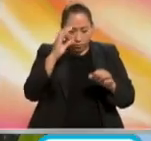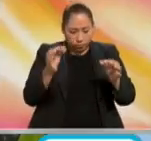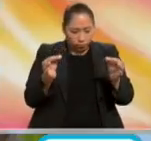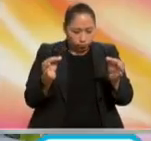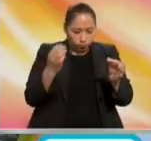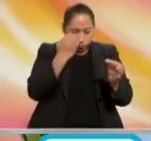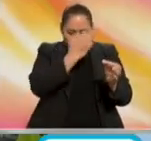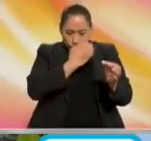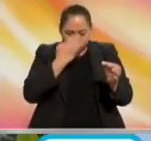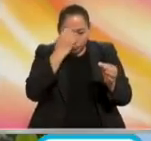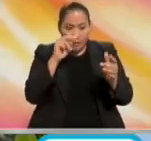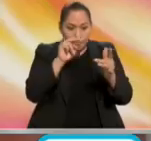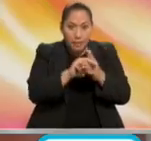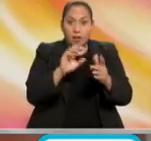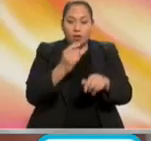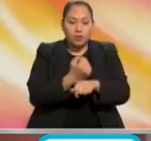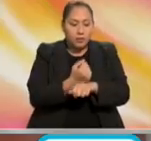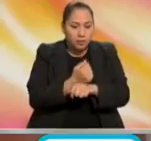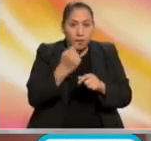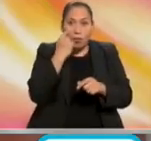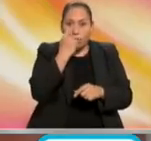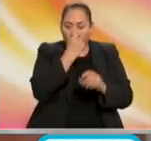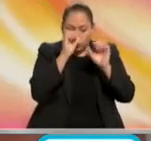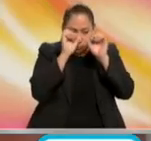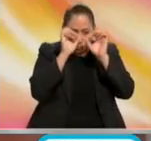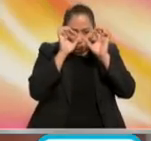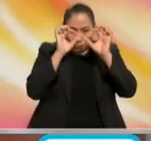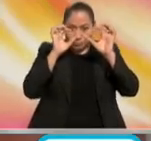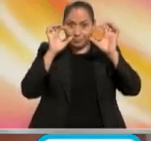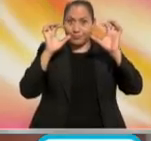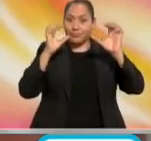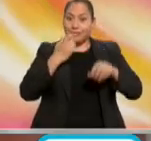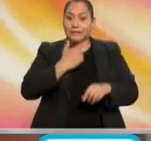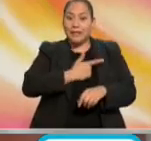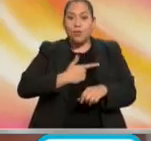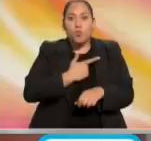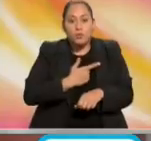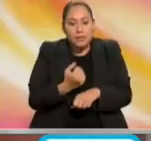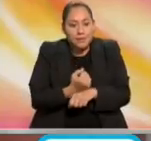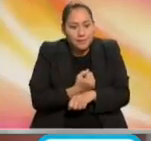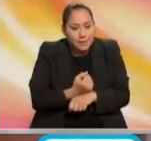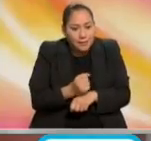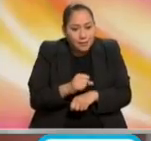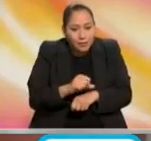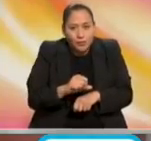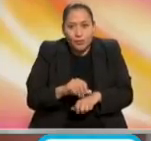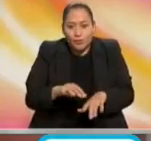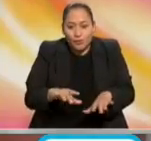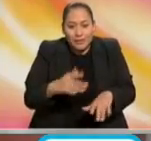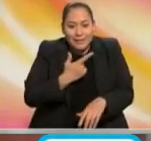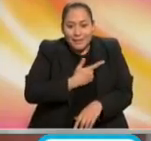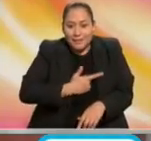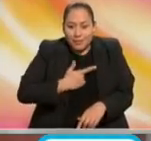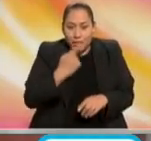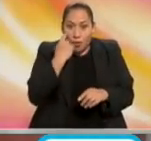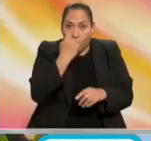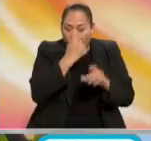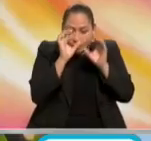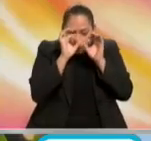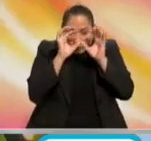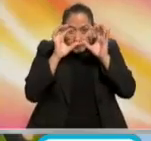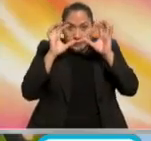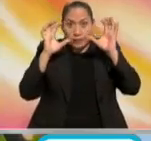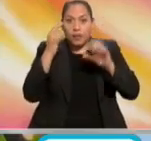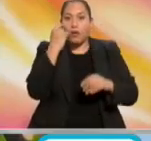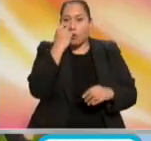de asesinatos o mucha sangre, ese tipo de cosas, también se le dilata la pupila, porque para él es algo agradable y le gusta, ¿no? Y entonces el